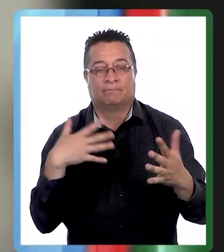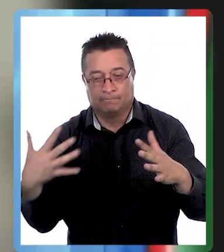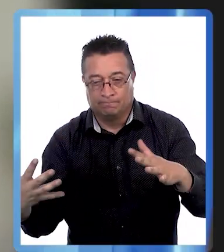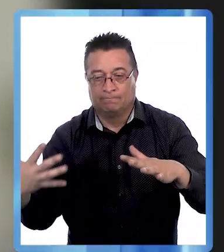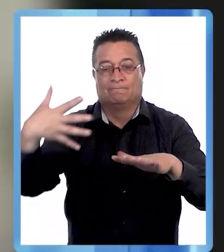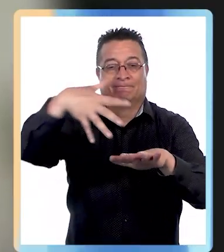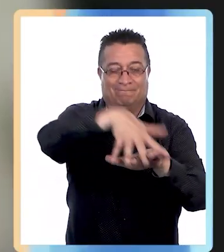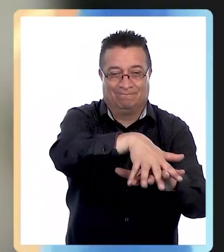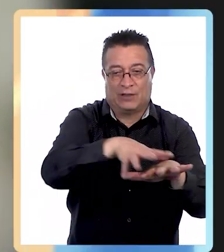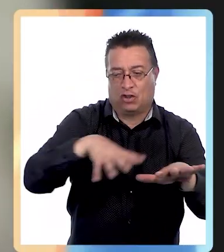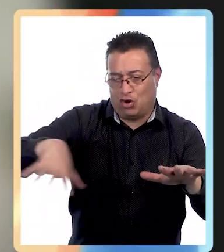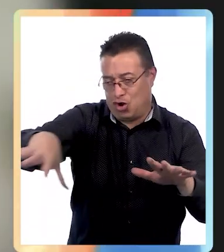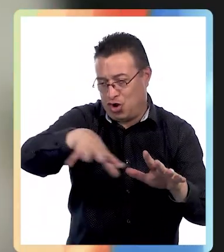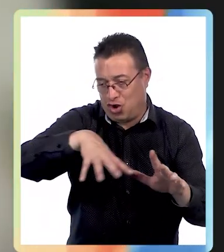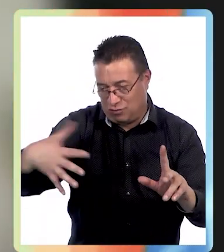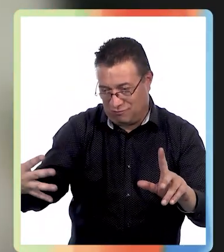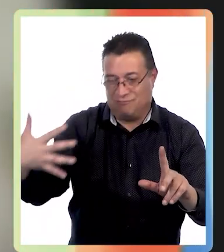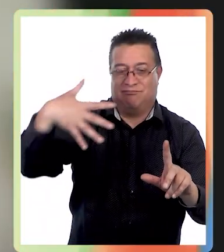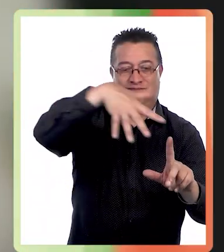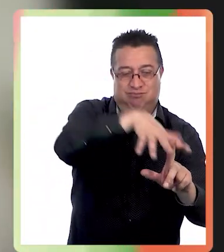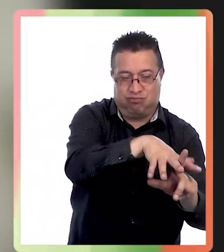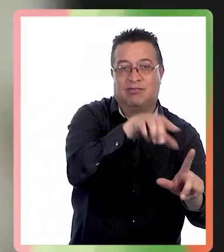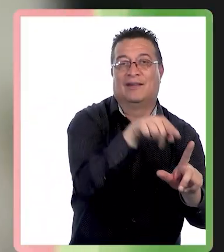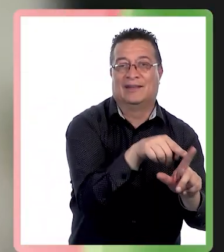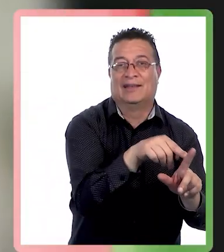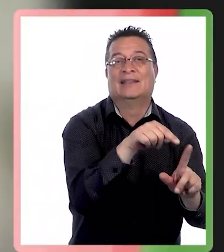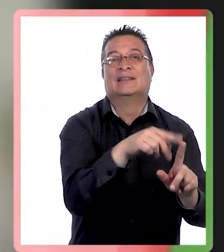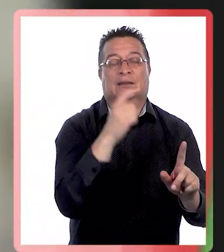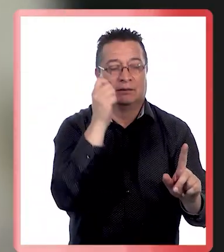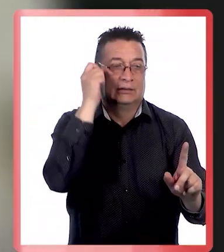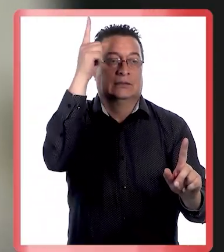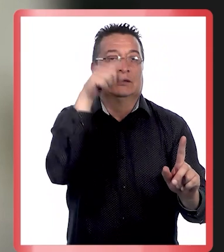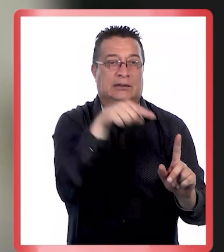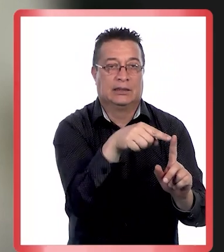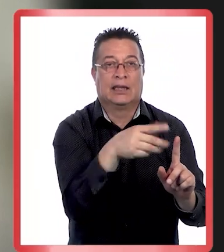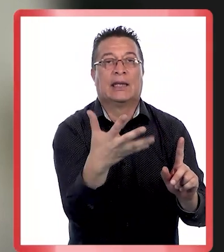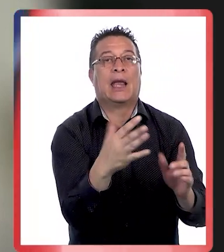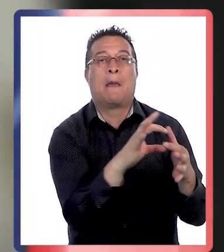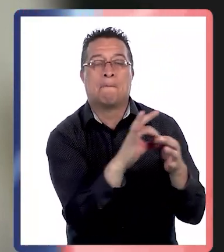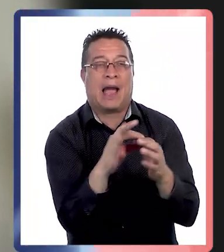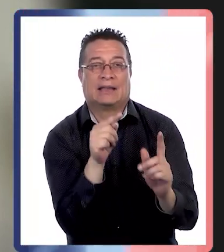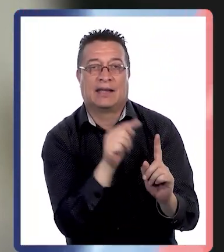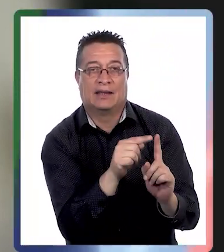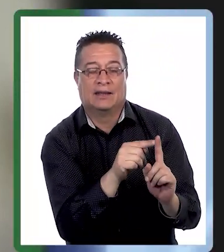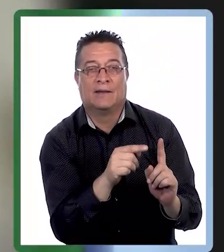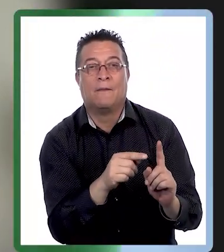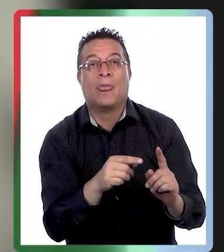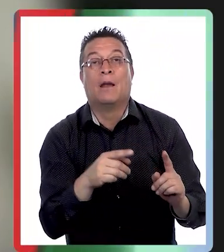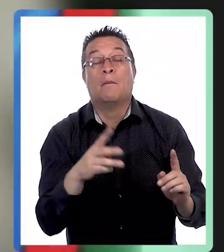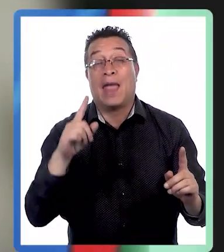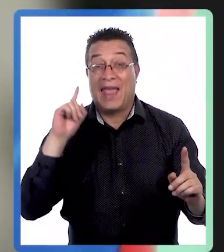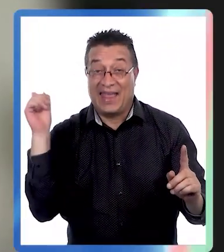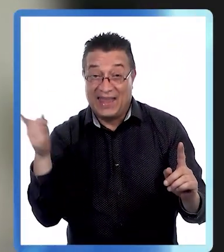al entorno en la comprensión de lo que le está pasando al paciente. Pero en general